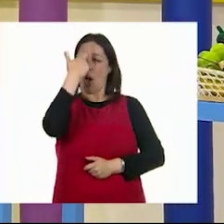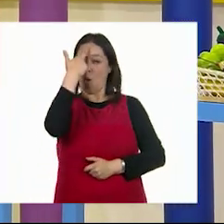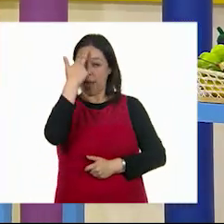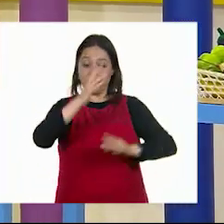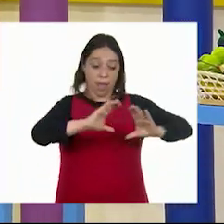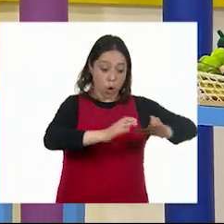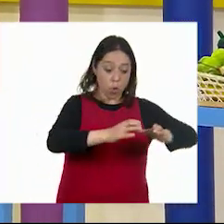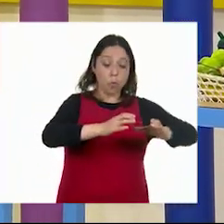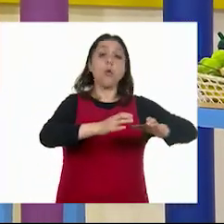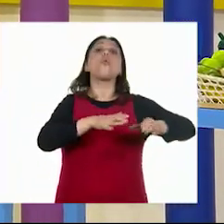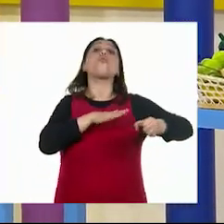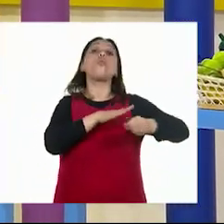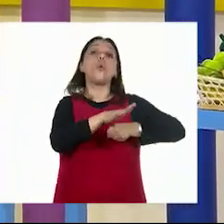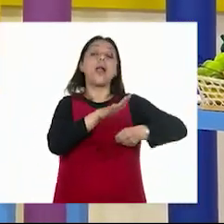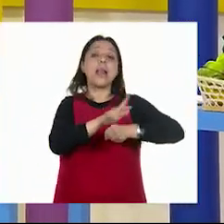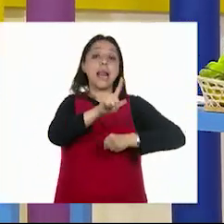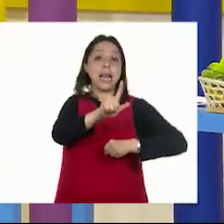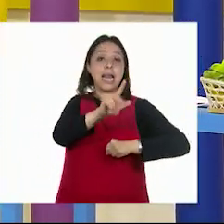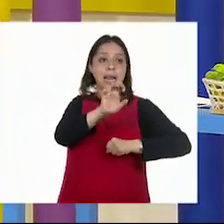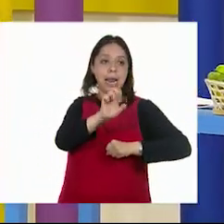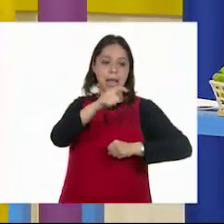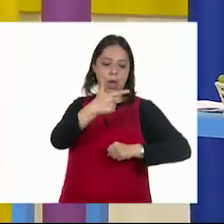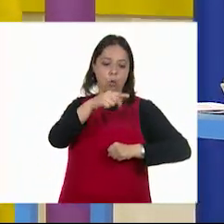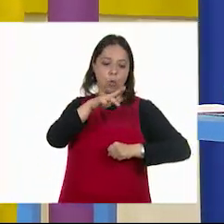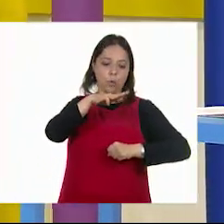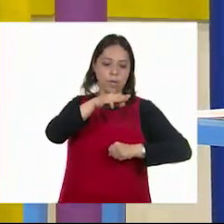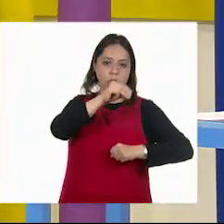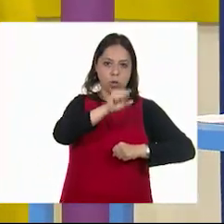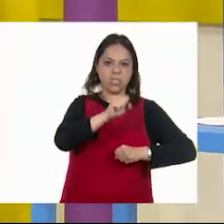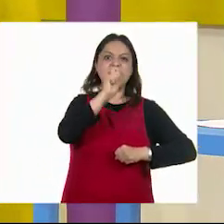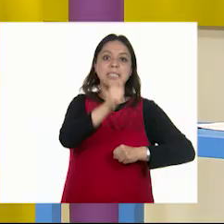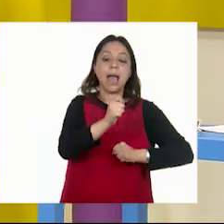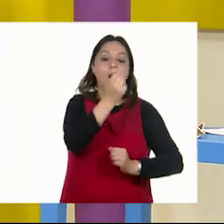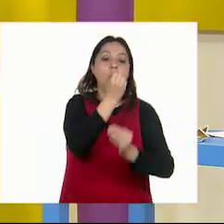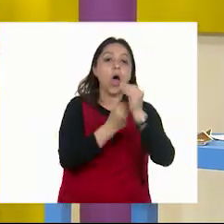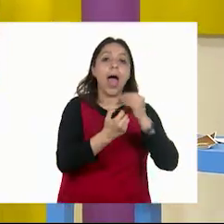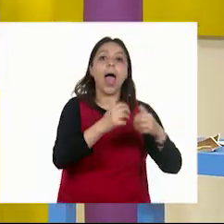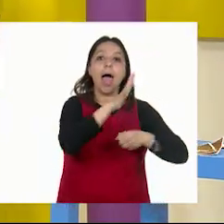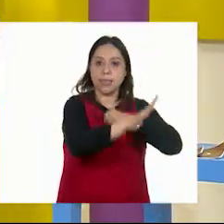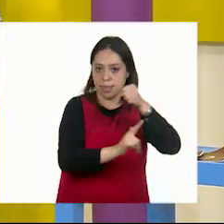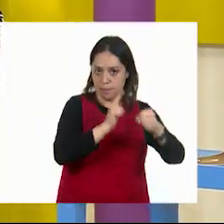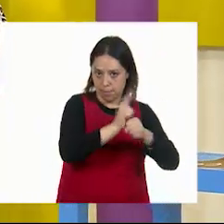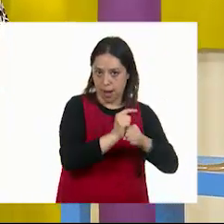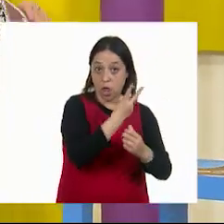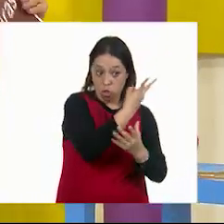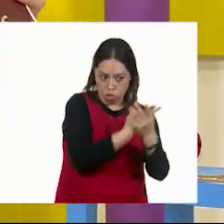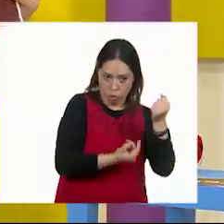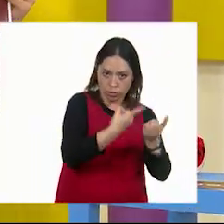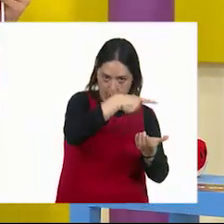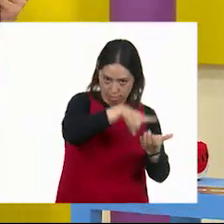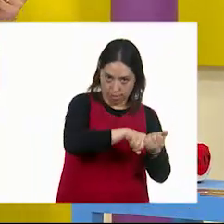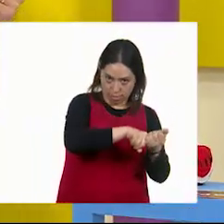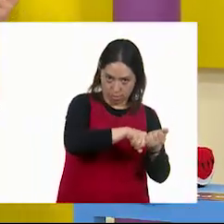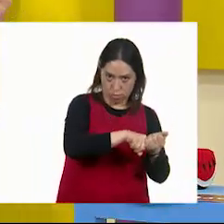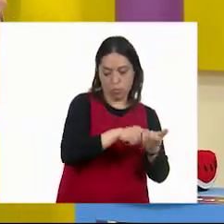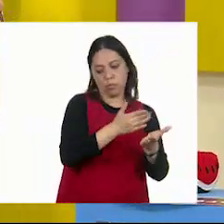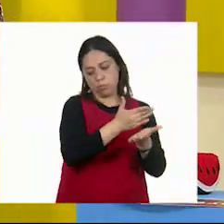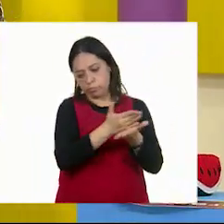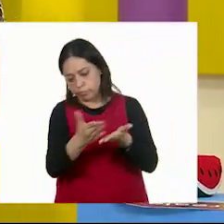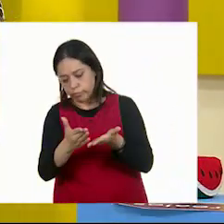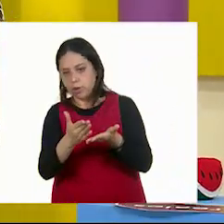bien comer son leguminosas y alimentos de origen animal, verduras y